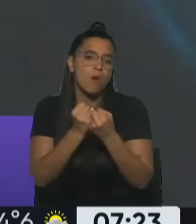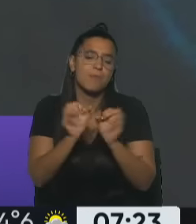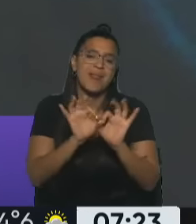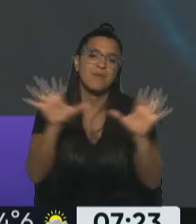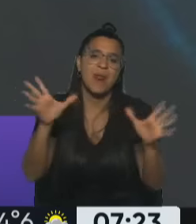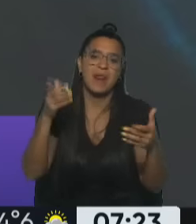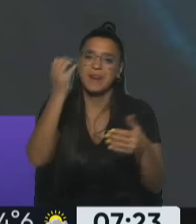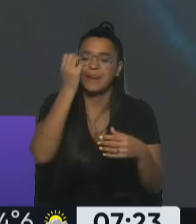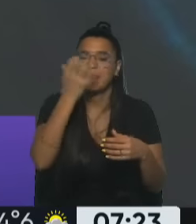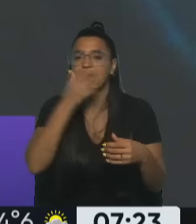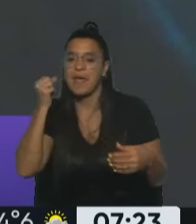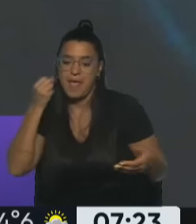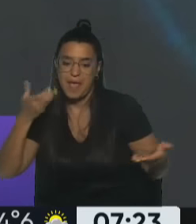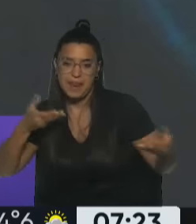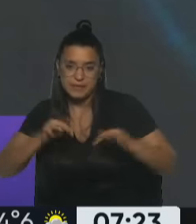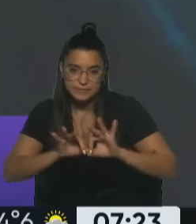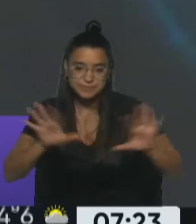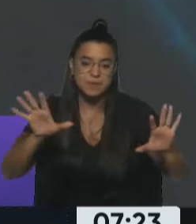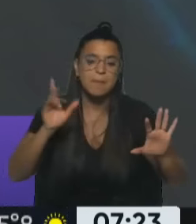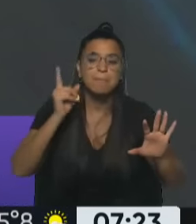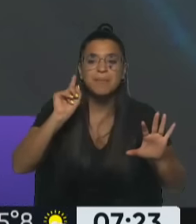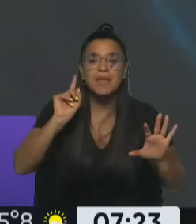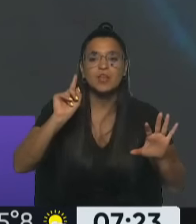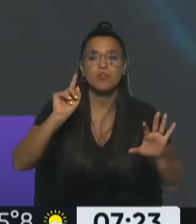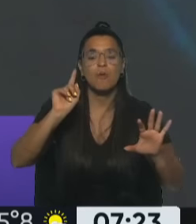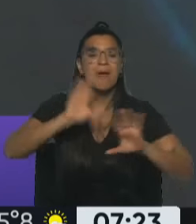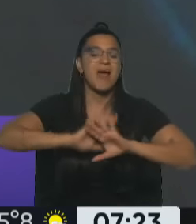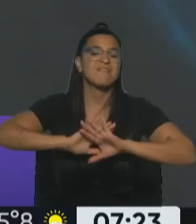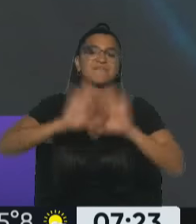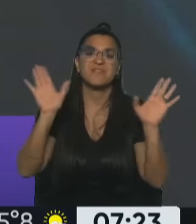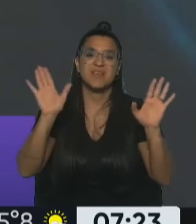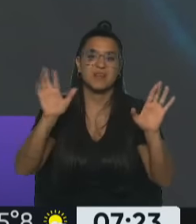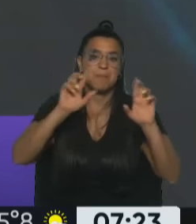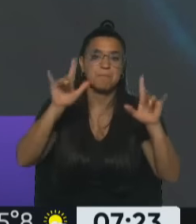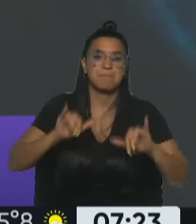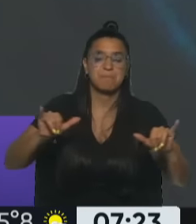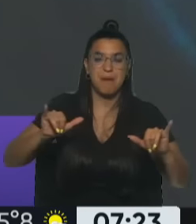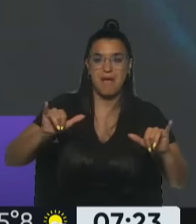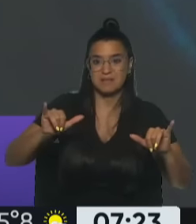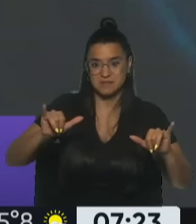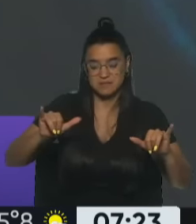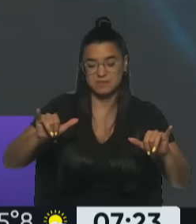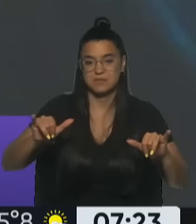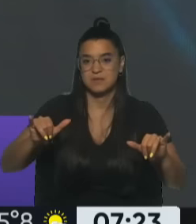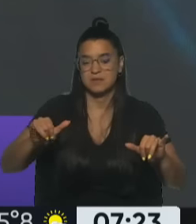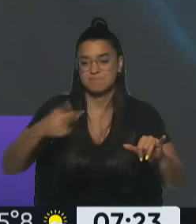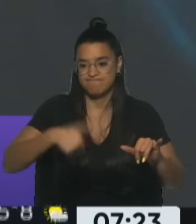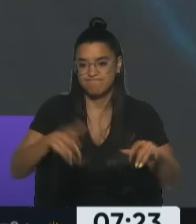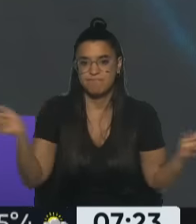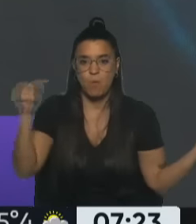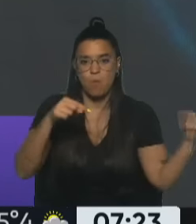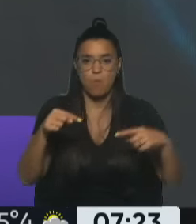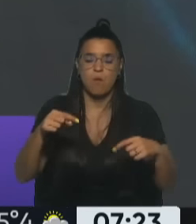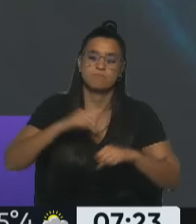rehenes, pero sobre todo para mantener el alto al fuego y también en los combates, ¿no? Ya se están